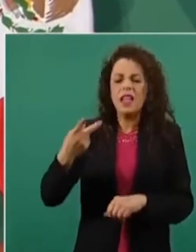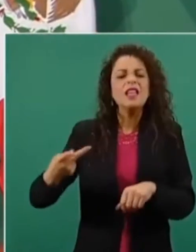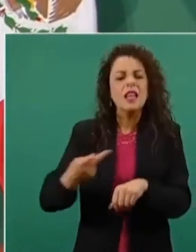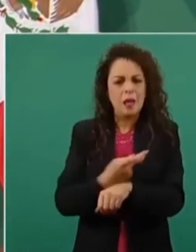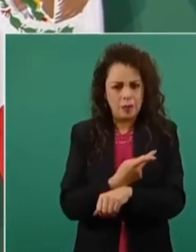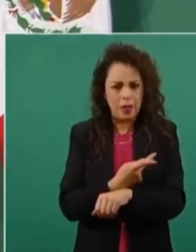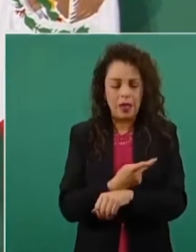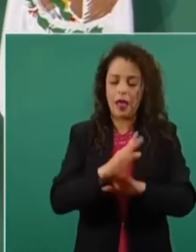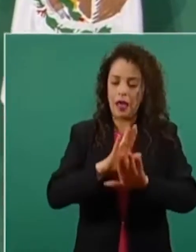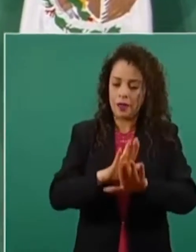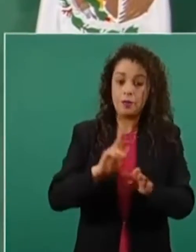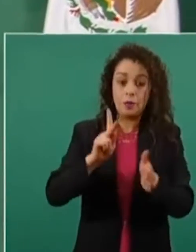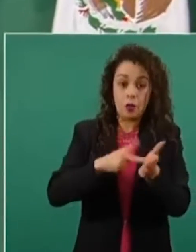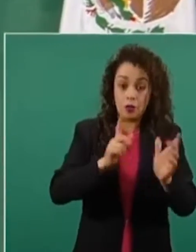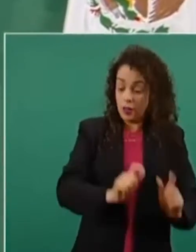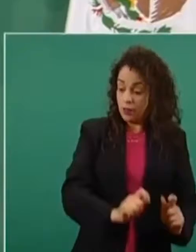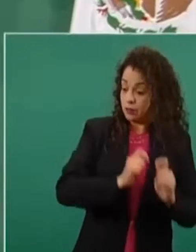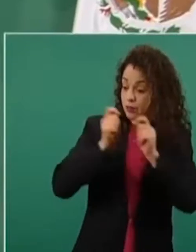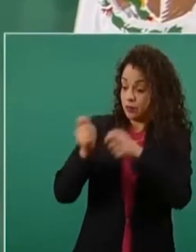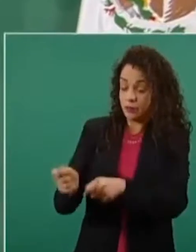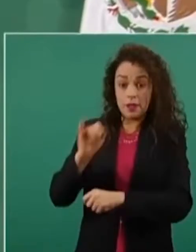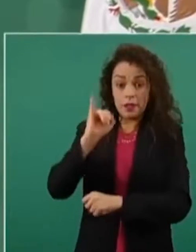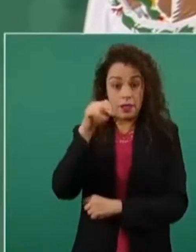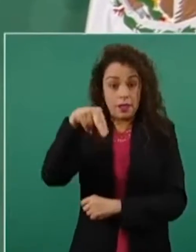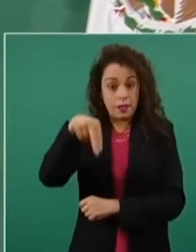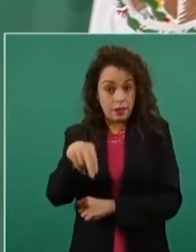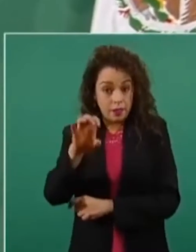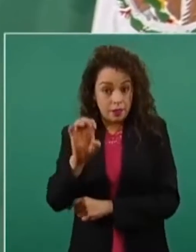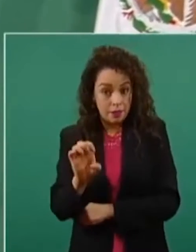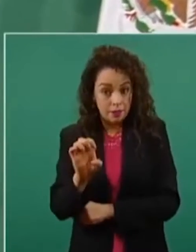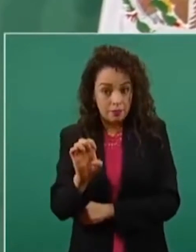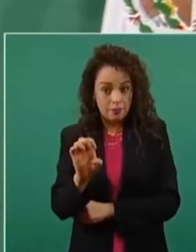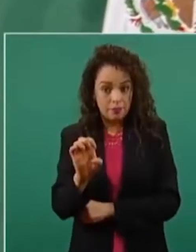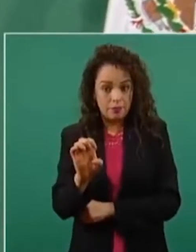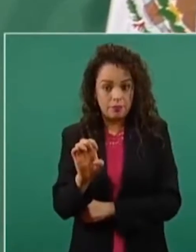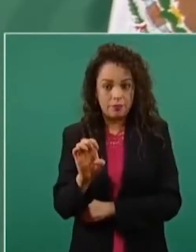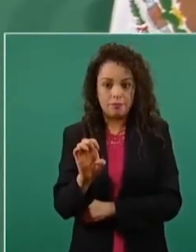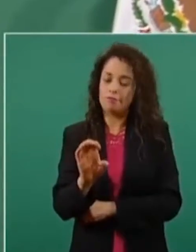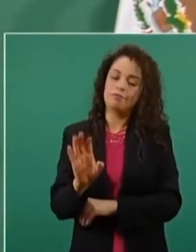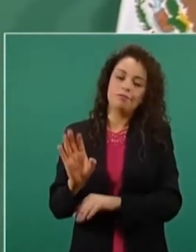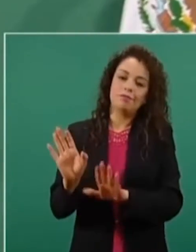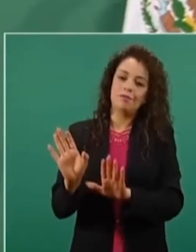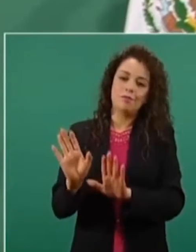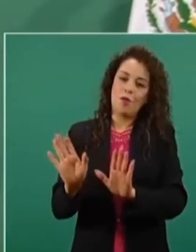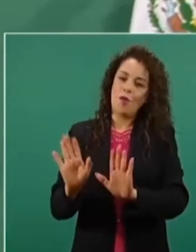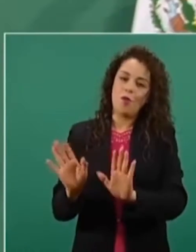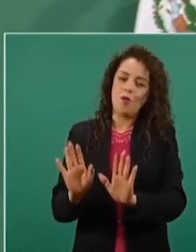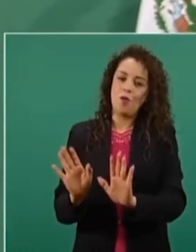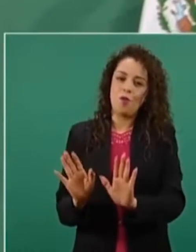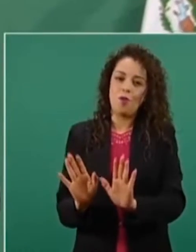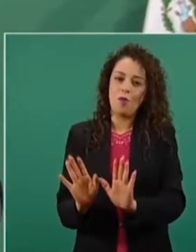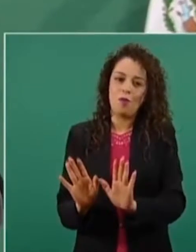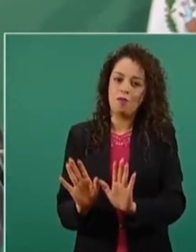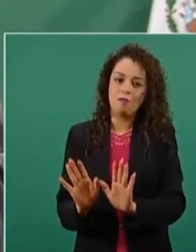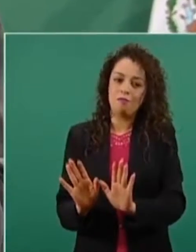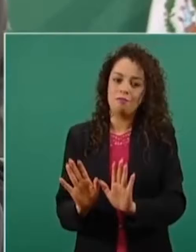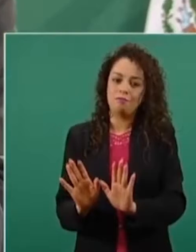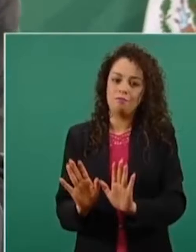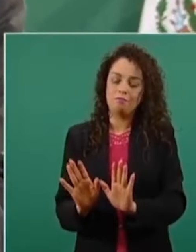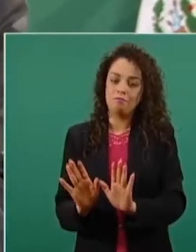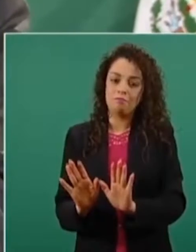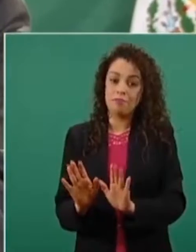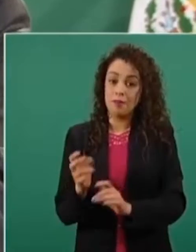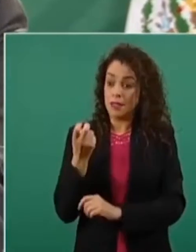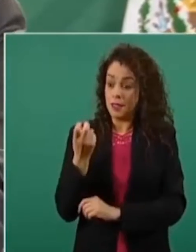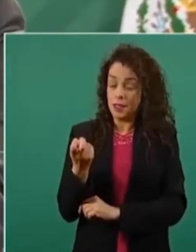democracia y que parecen estar al servicio de grupos de intereses lópez obrador aseguró que él no tiene nada que ver con las designaciones